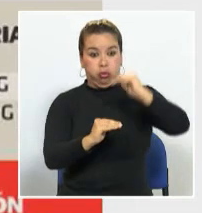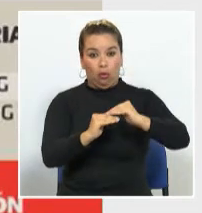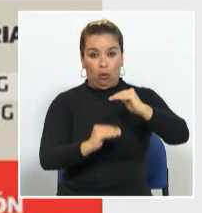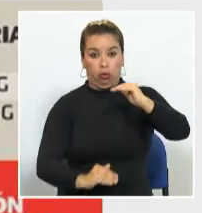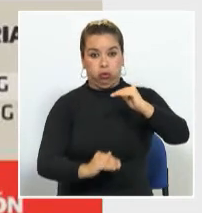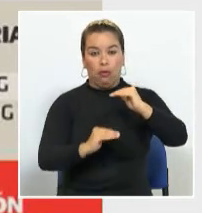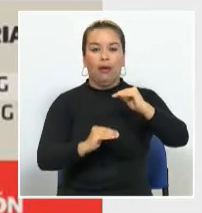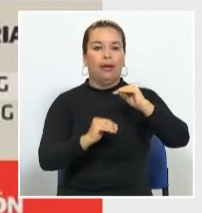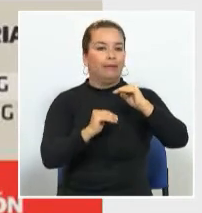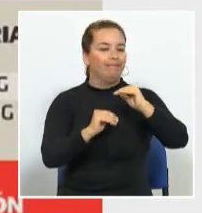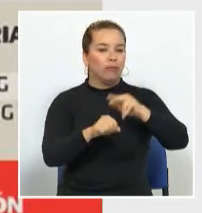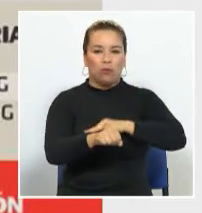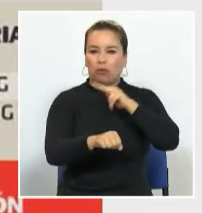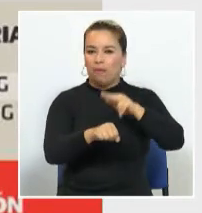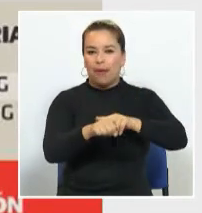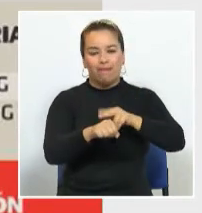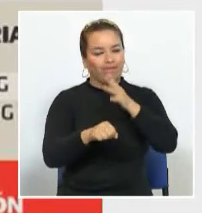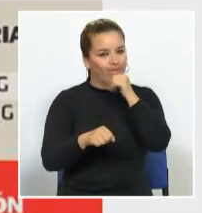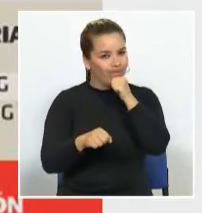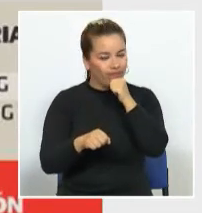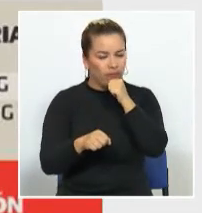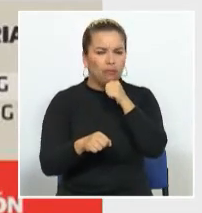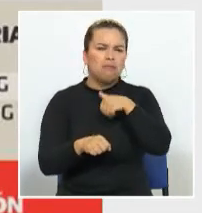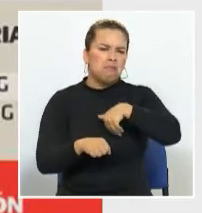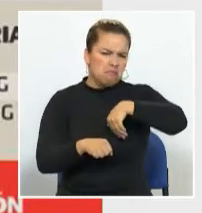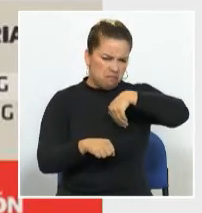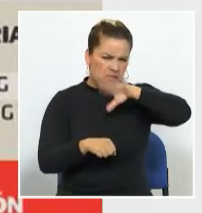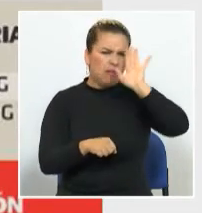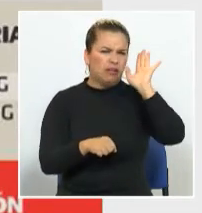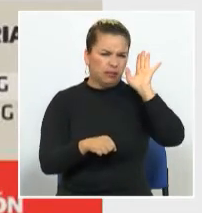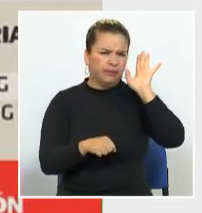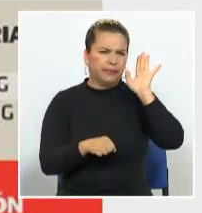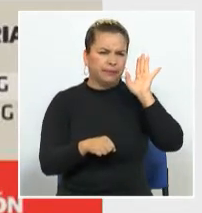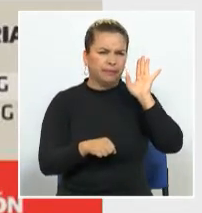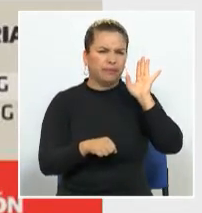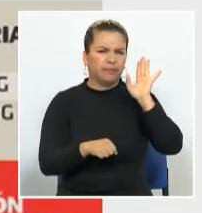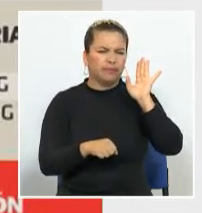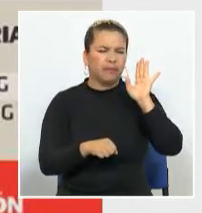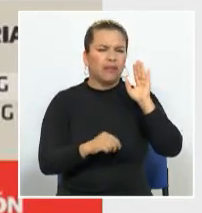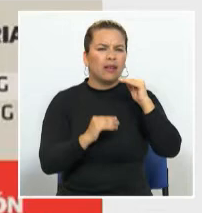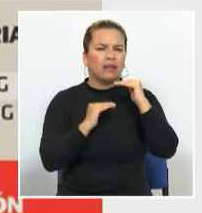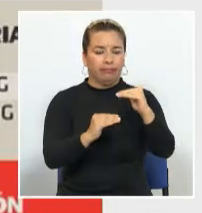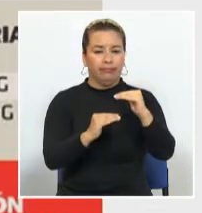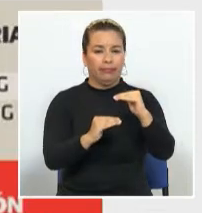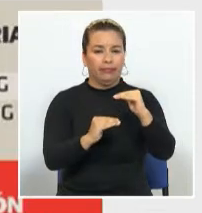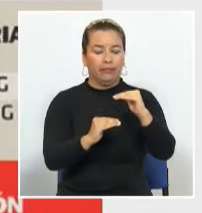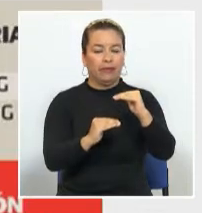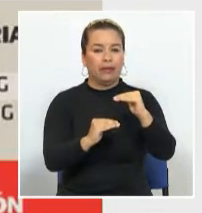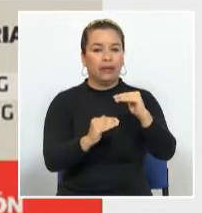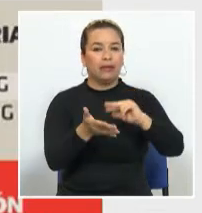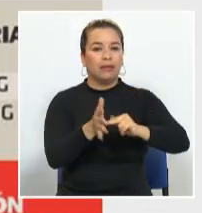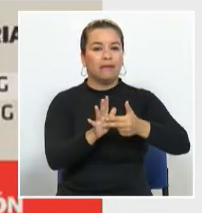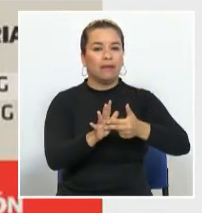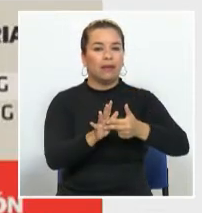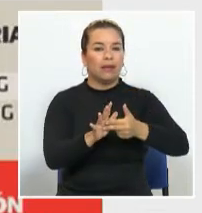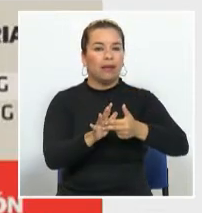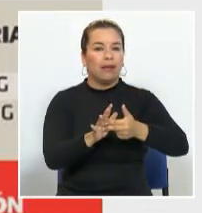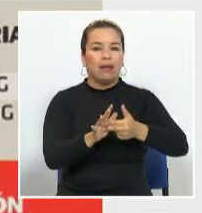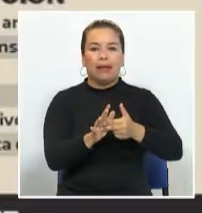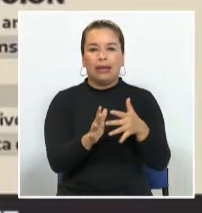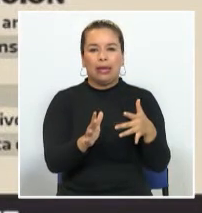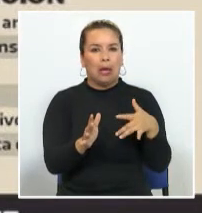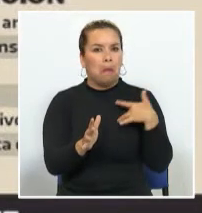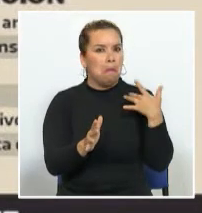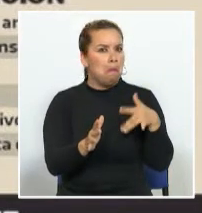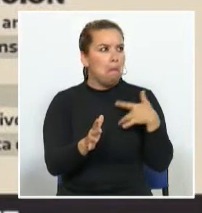normales. La mayoría de las veces esa hipertensión es completamente asintomática. En el mundo